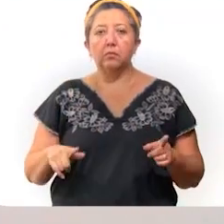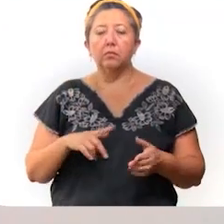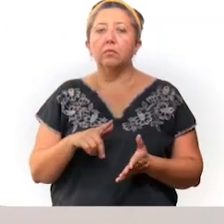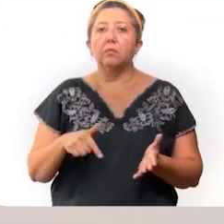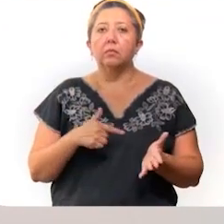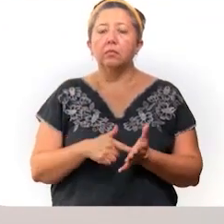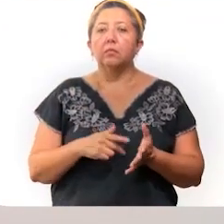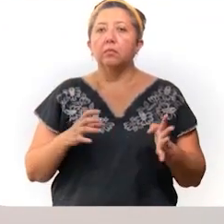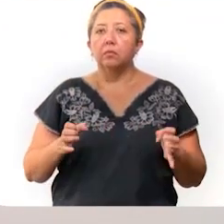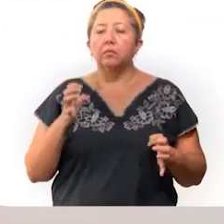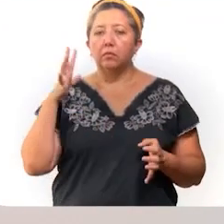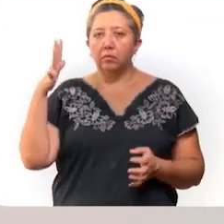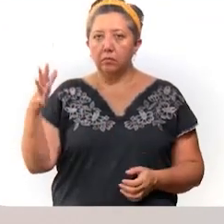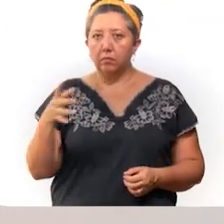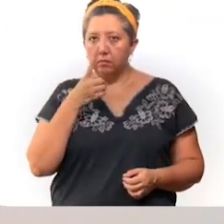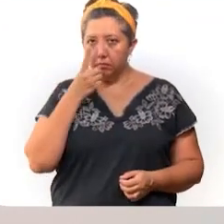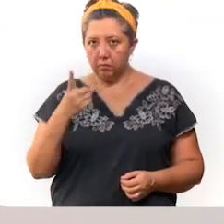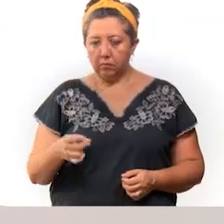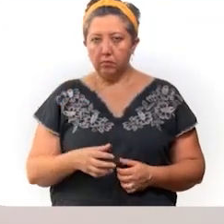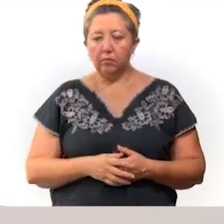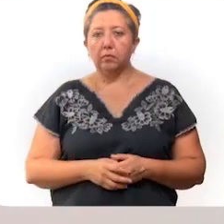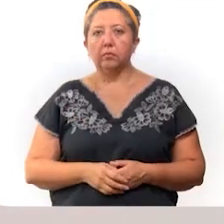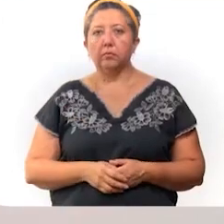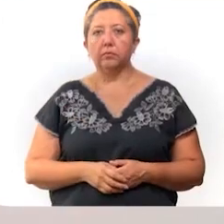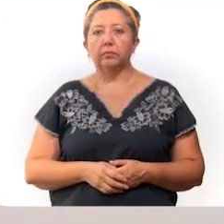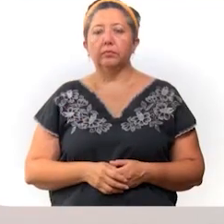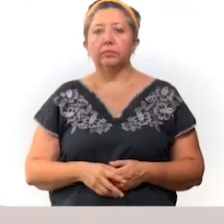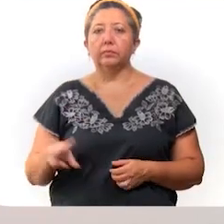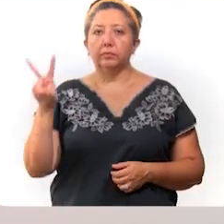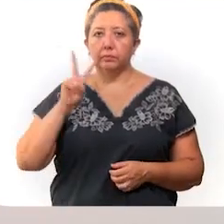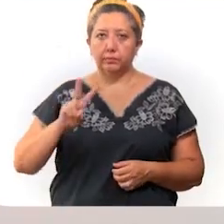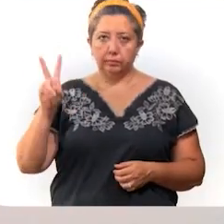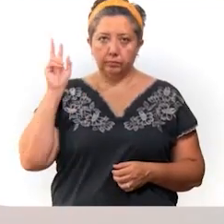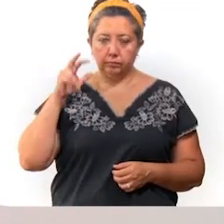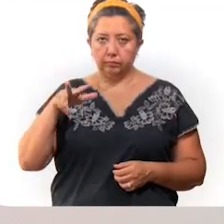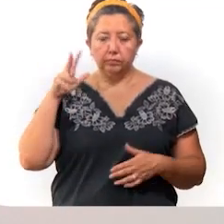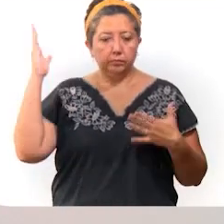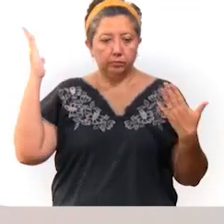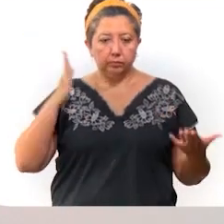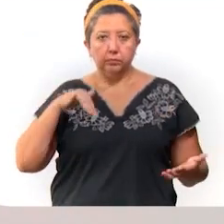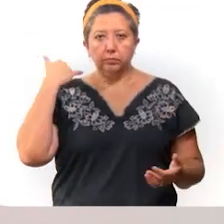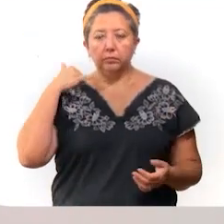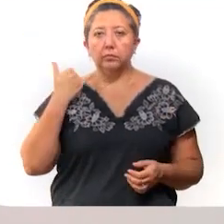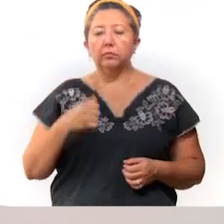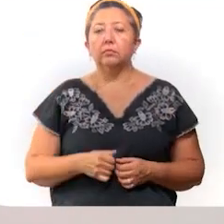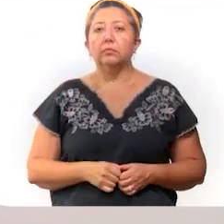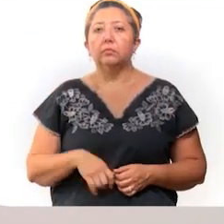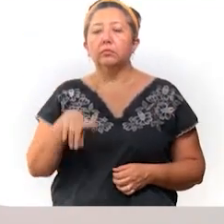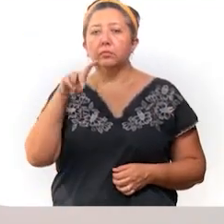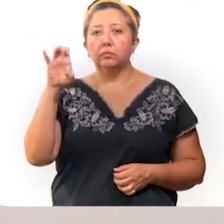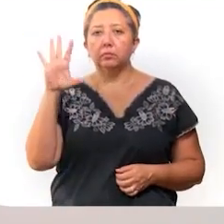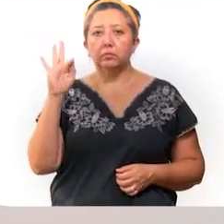vacunación distribuidos estratégicamente en la ciudad. El viernes 18 llegó a Yucatán un nuevo lote